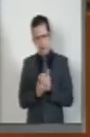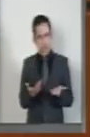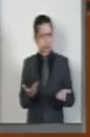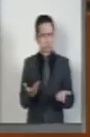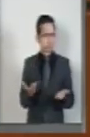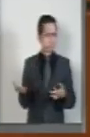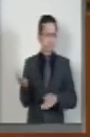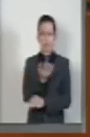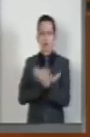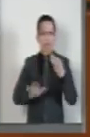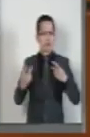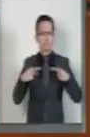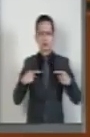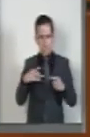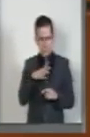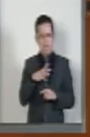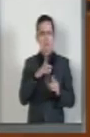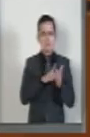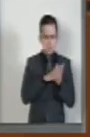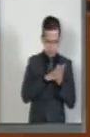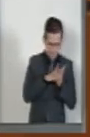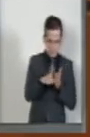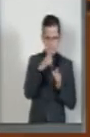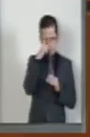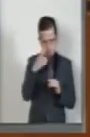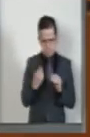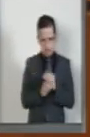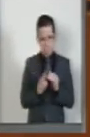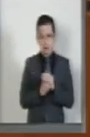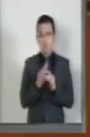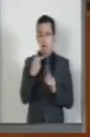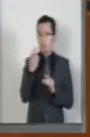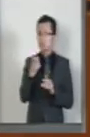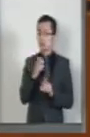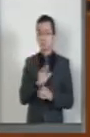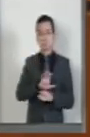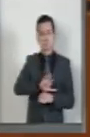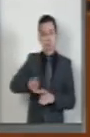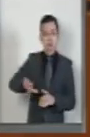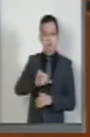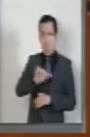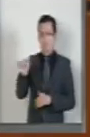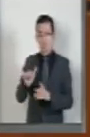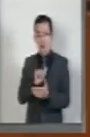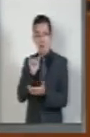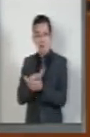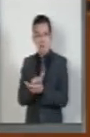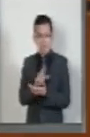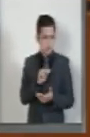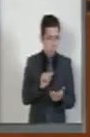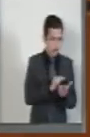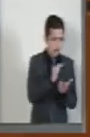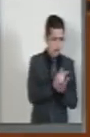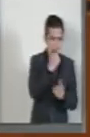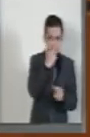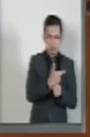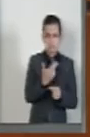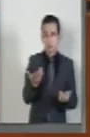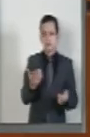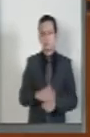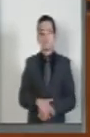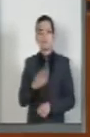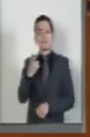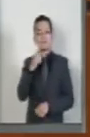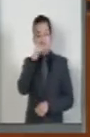es materia de otra ley, no de la de responsabilidades. Y ese